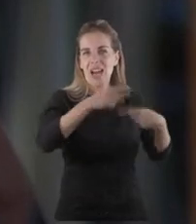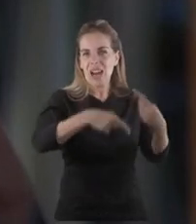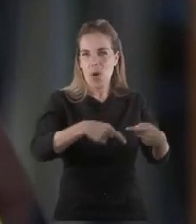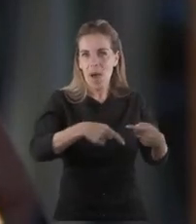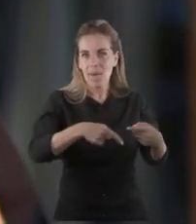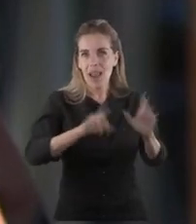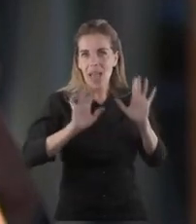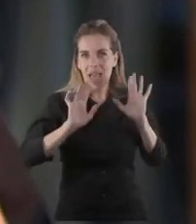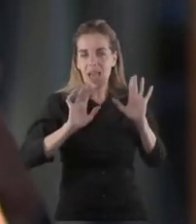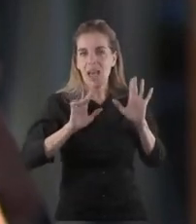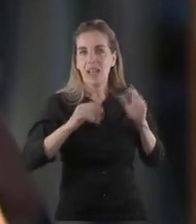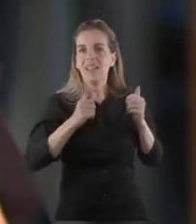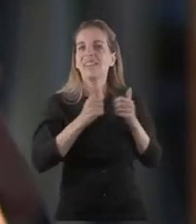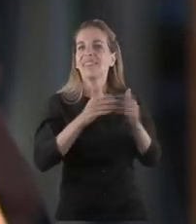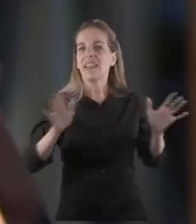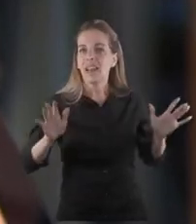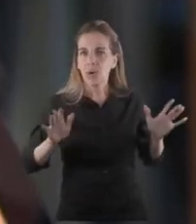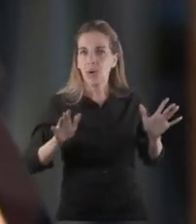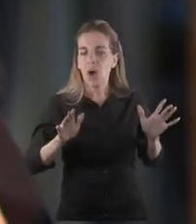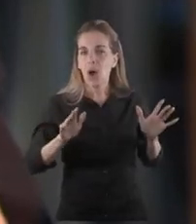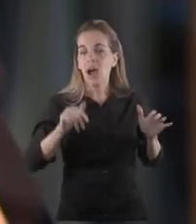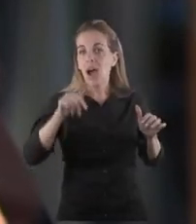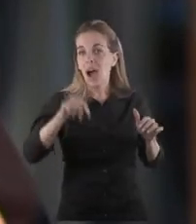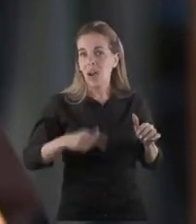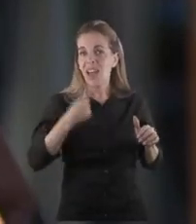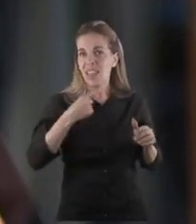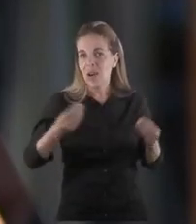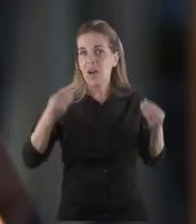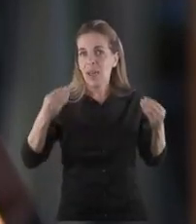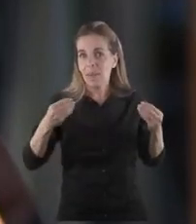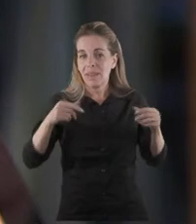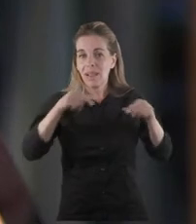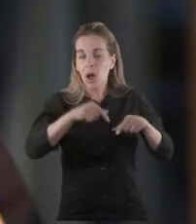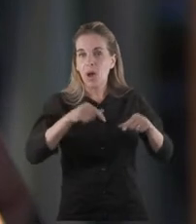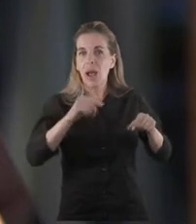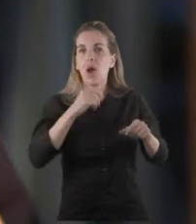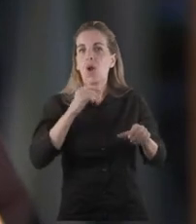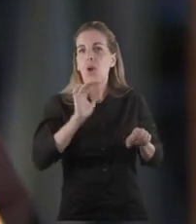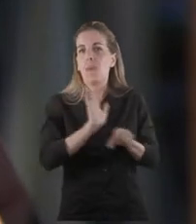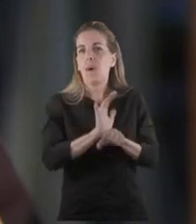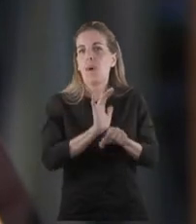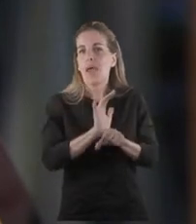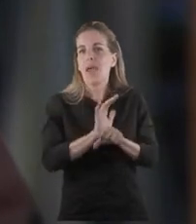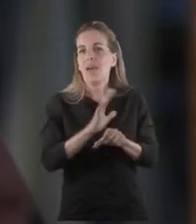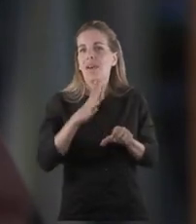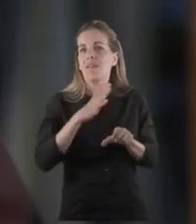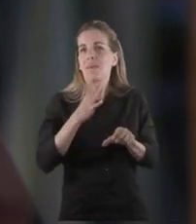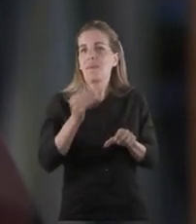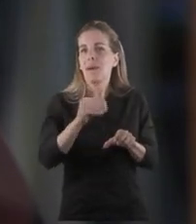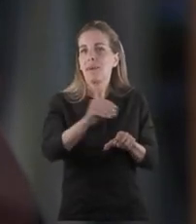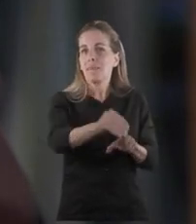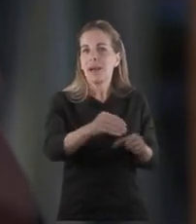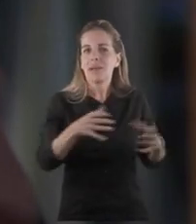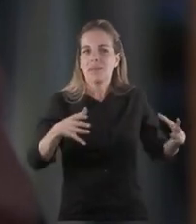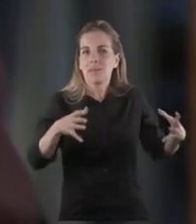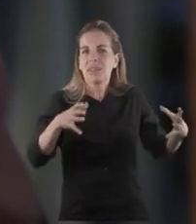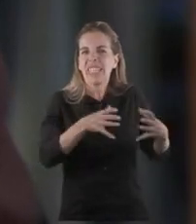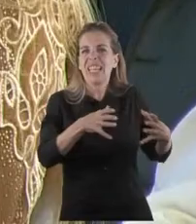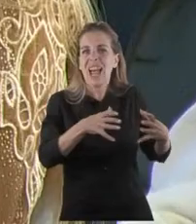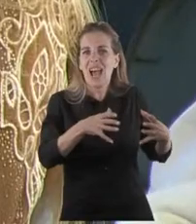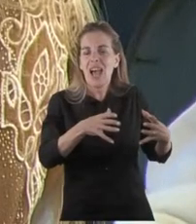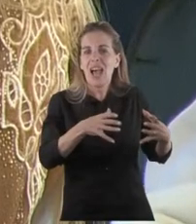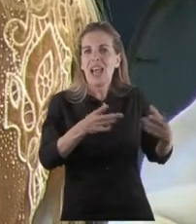Y tengo que decir que prácticamente en este momento queda chica. La capacidad productiva sobrepasa la